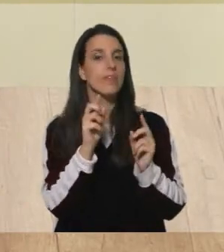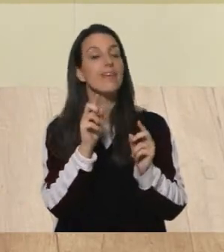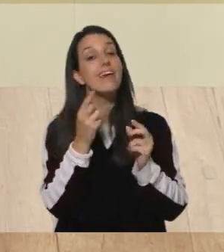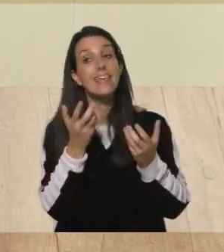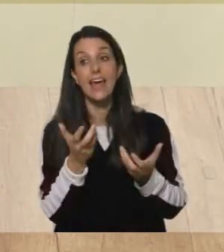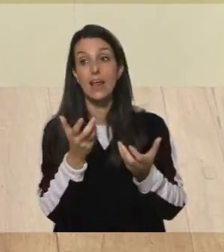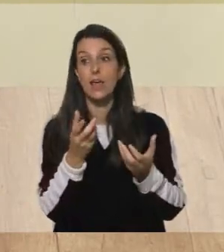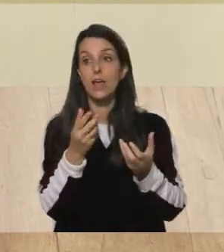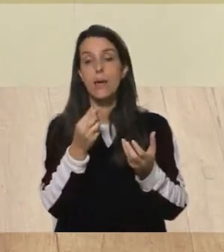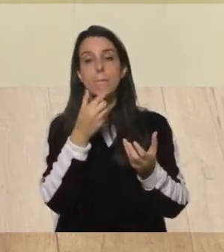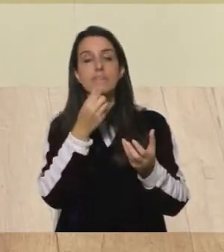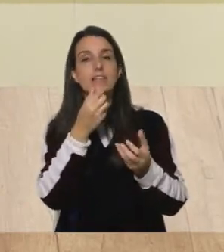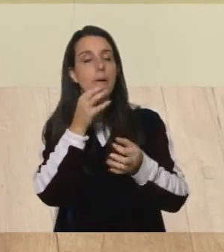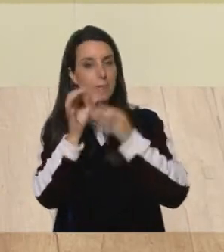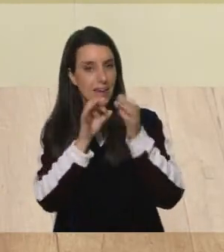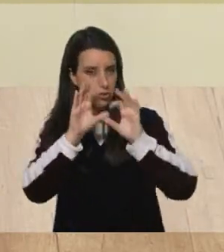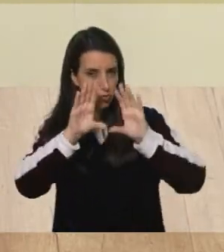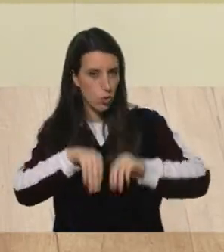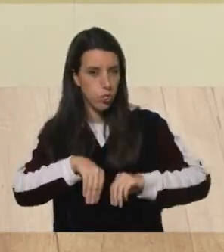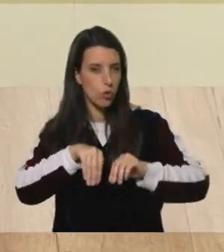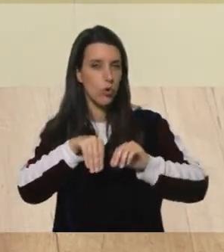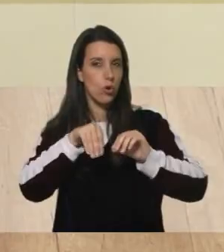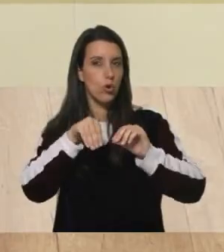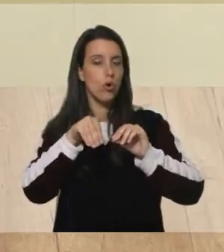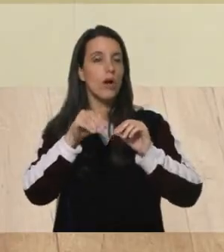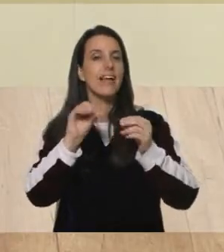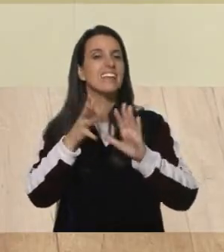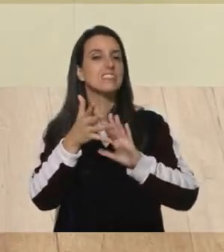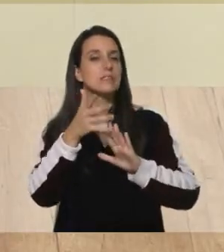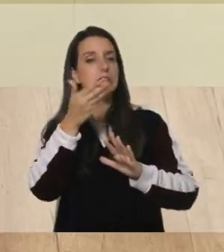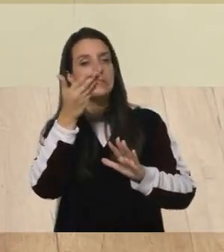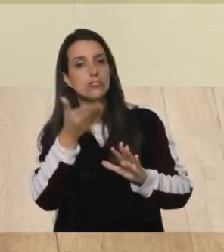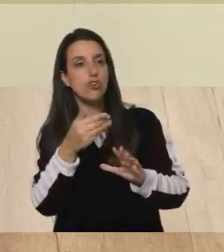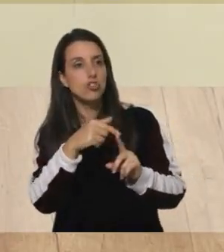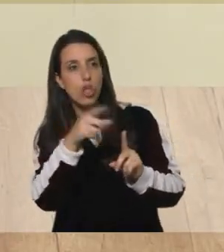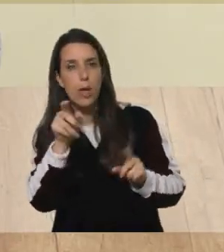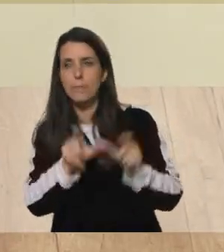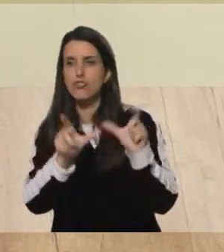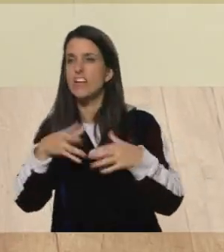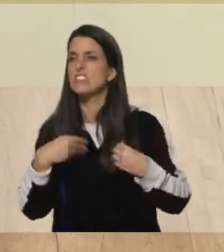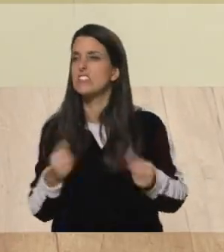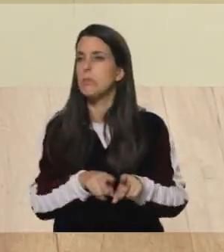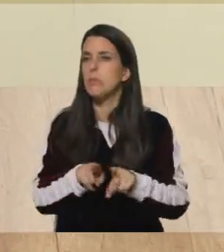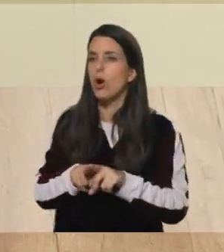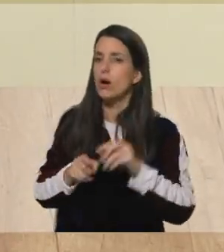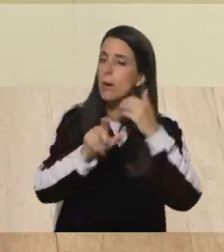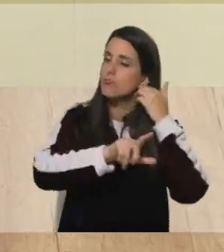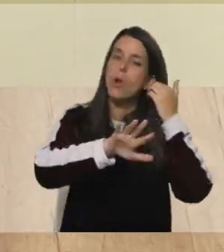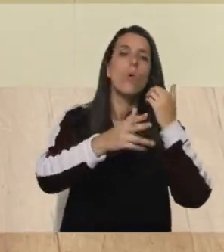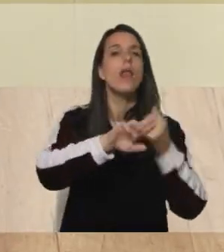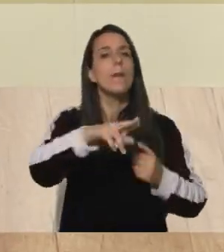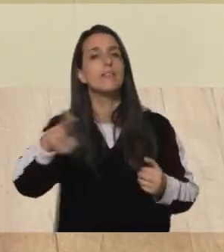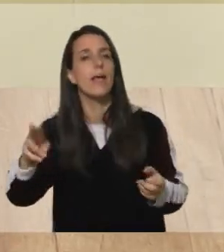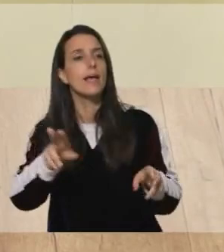lo que buscaba era sintetizar todo lo que era un patrón todo lo que veía en todos no si no se repetía